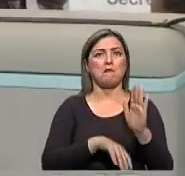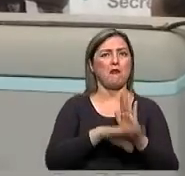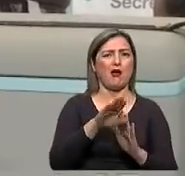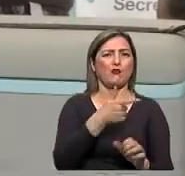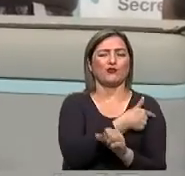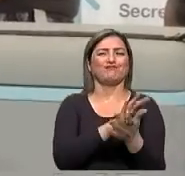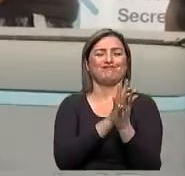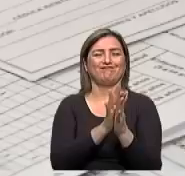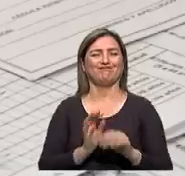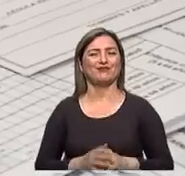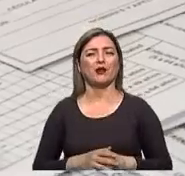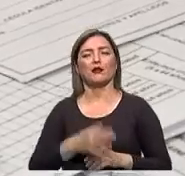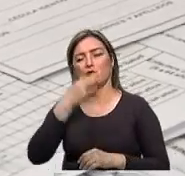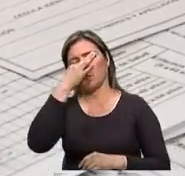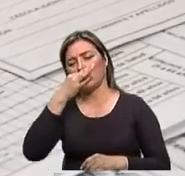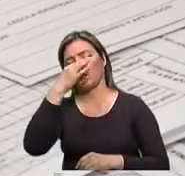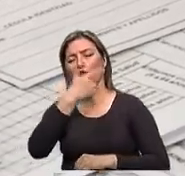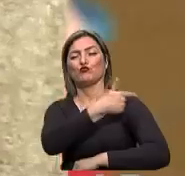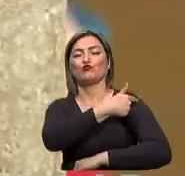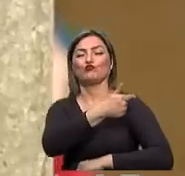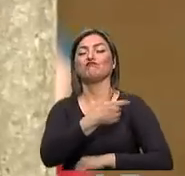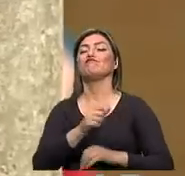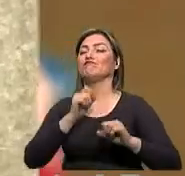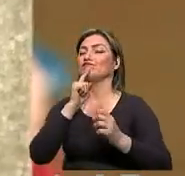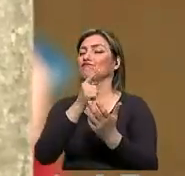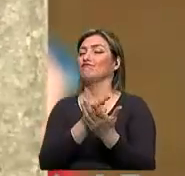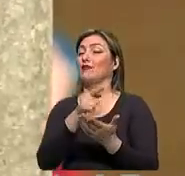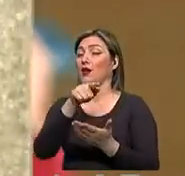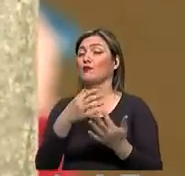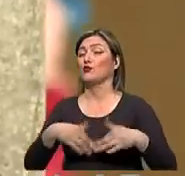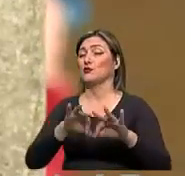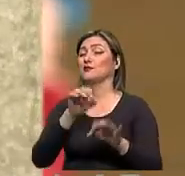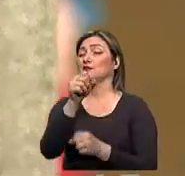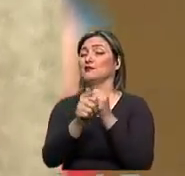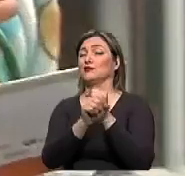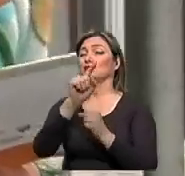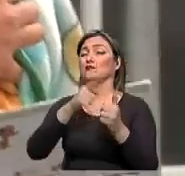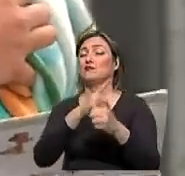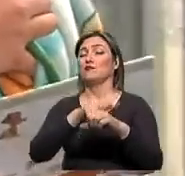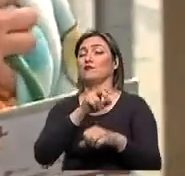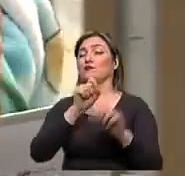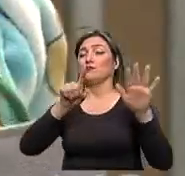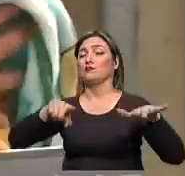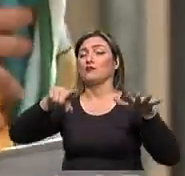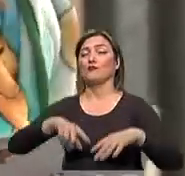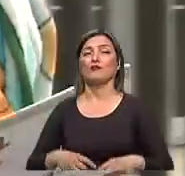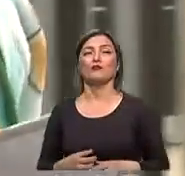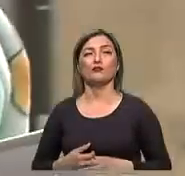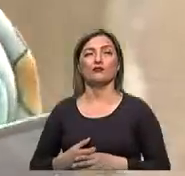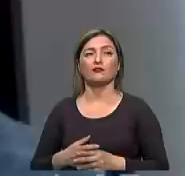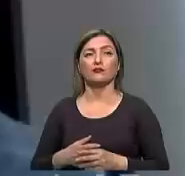la inmunización contra la influenza, dosis que debe ser colocada de forma anual, la primera vez a los 6 meses de edad. Hay